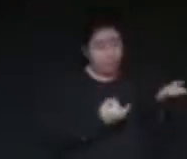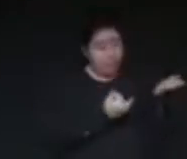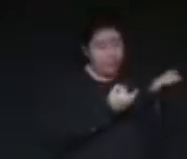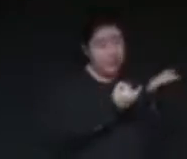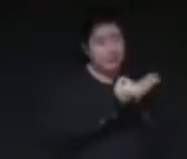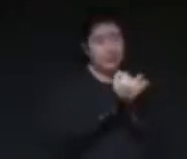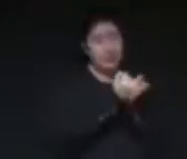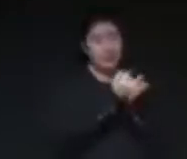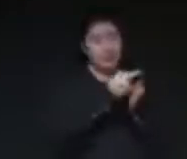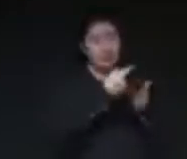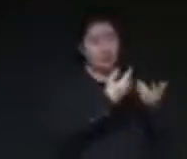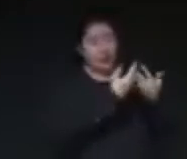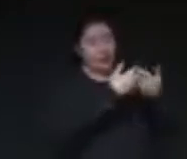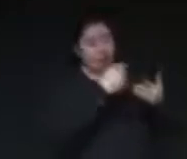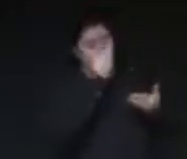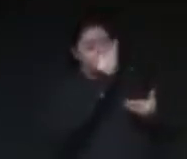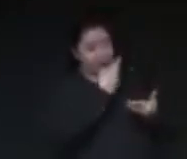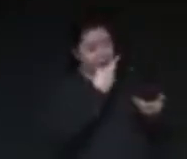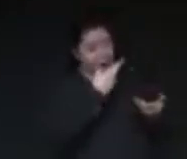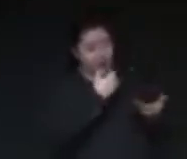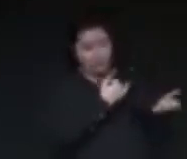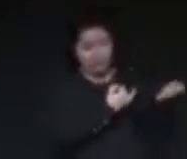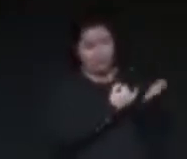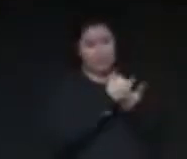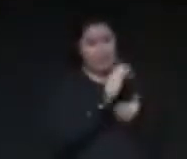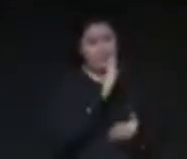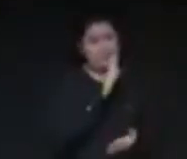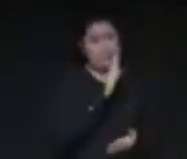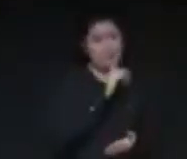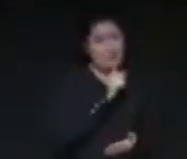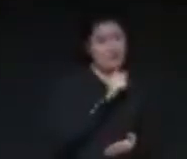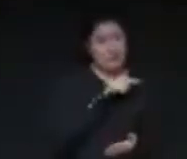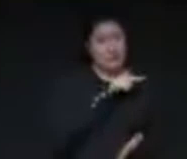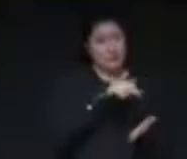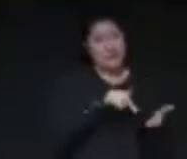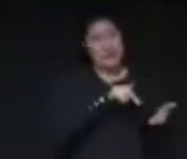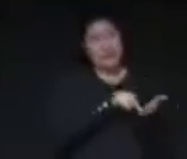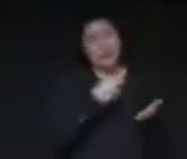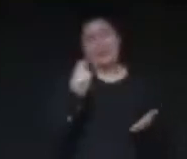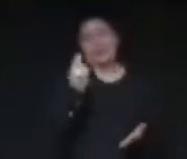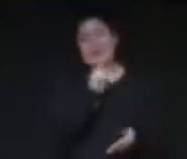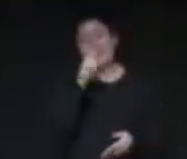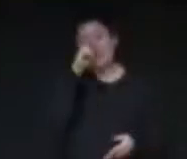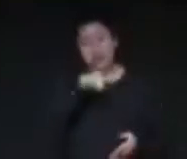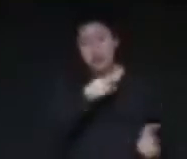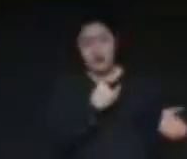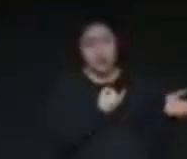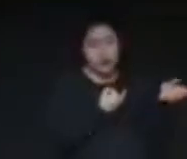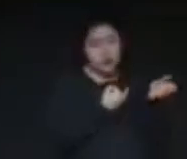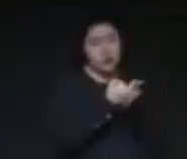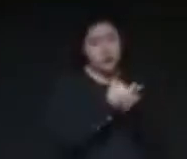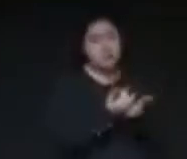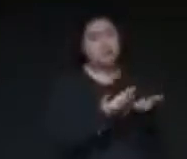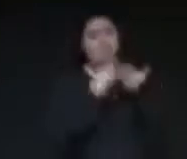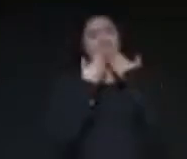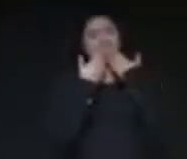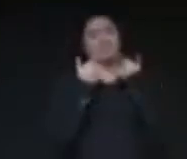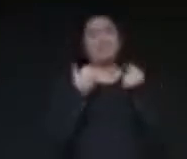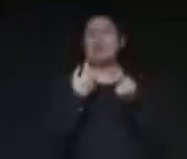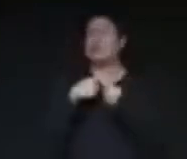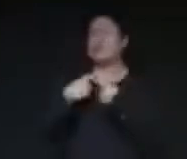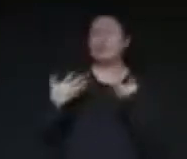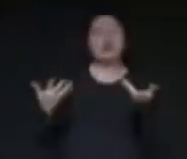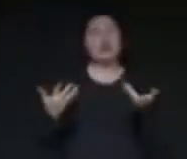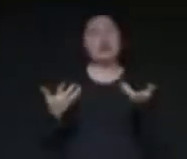decisiones, del nivel para la toma de decisiones adecuada en los lugares en donde había que tomar una decisión. Está garantizada la